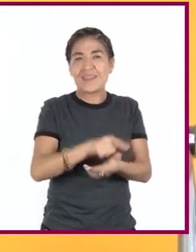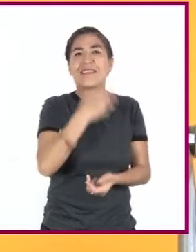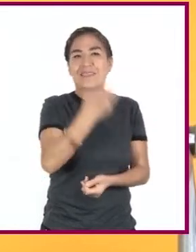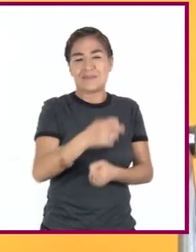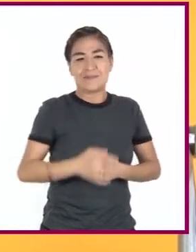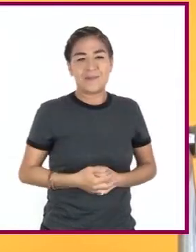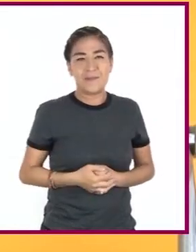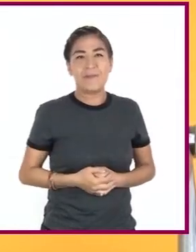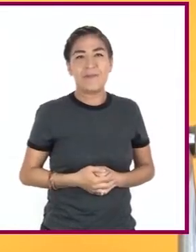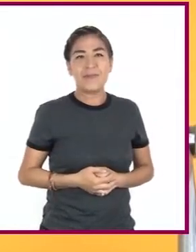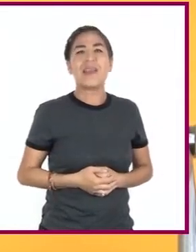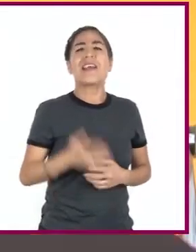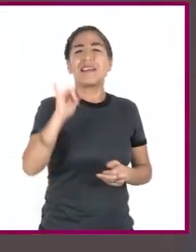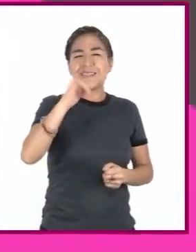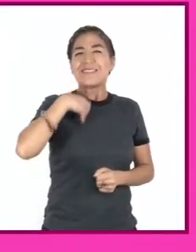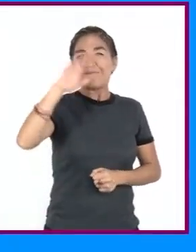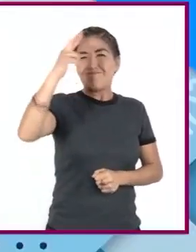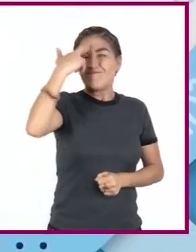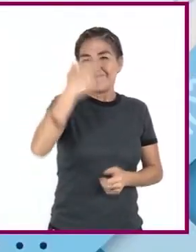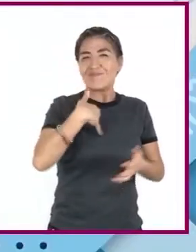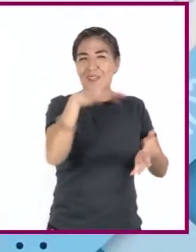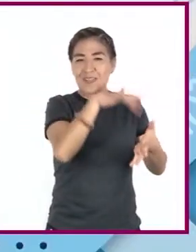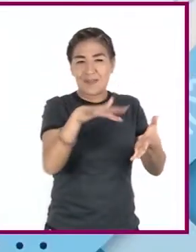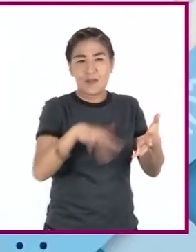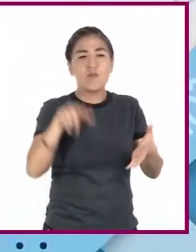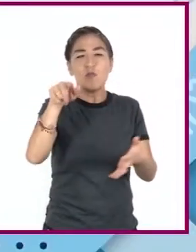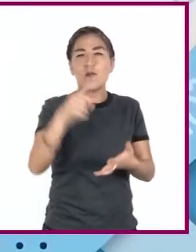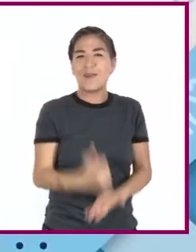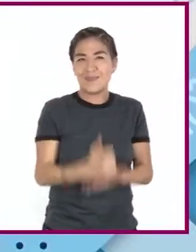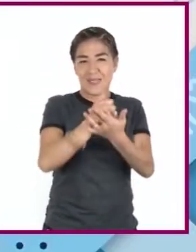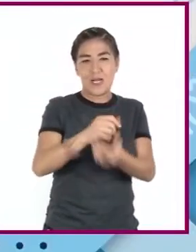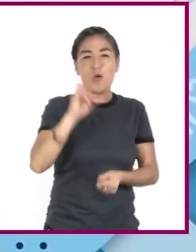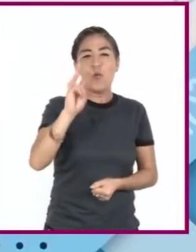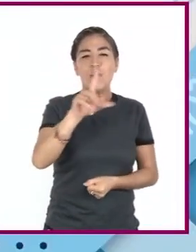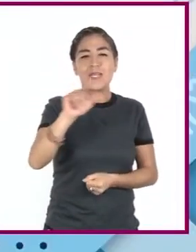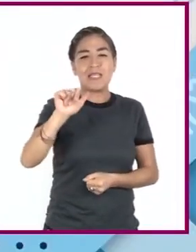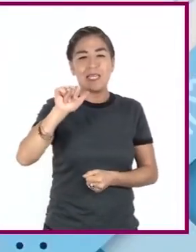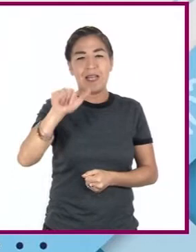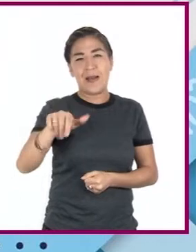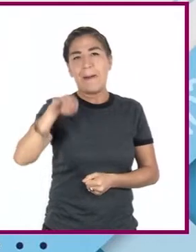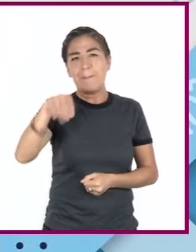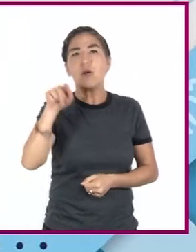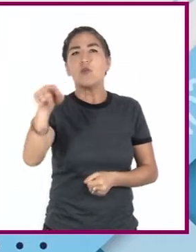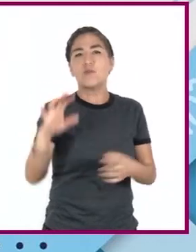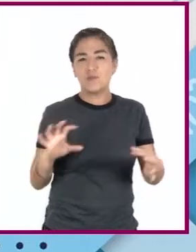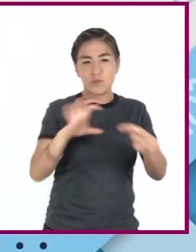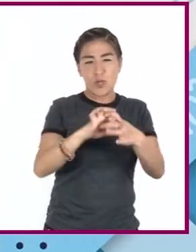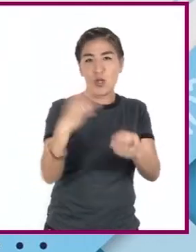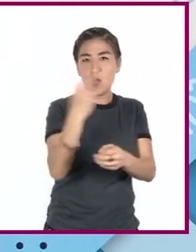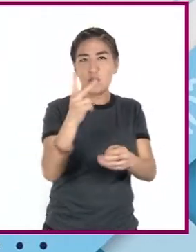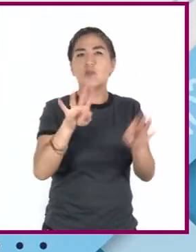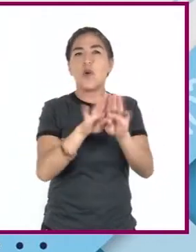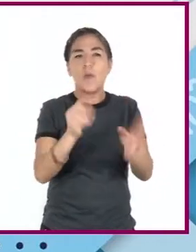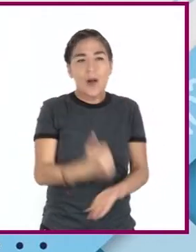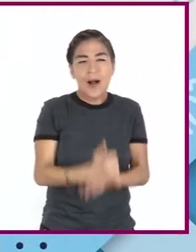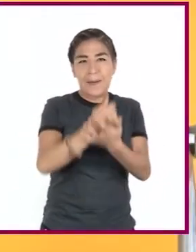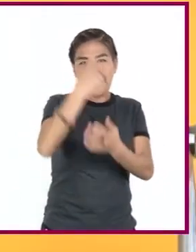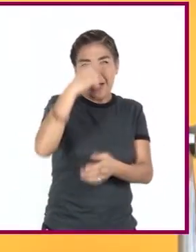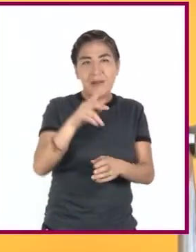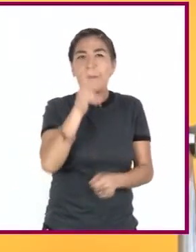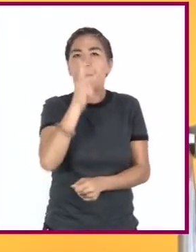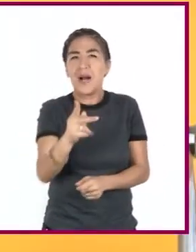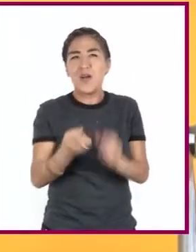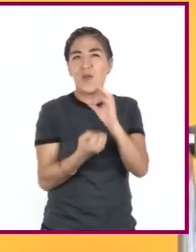Claro. Recuerdo haber leído que con ayuda de William Whewell, usted acuñó varios términos nuevos como